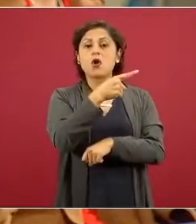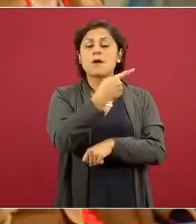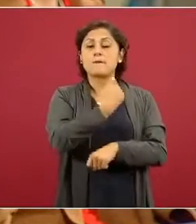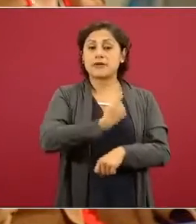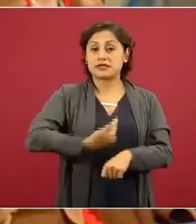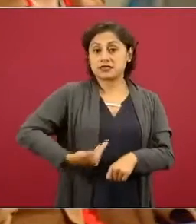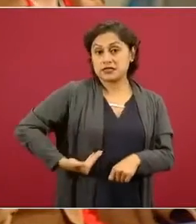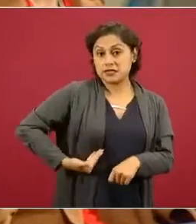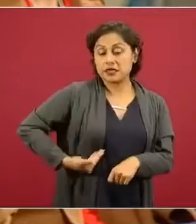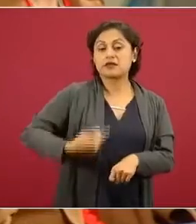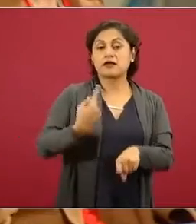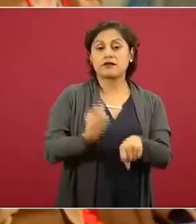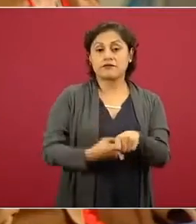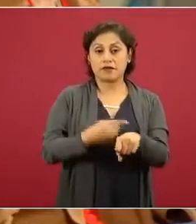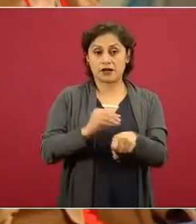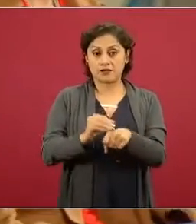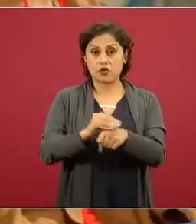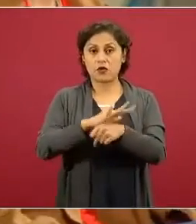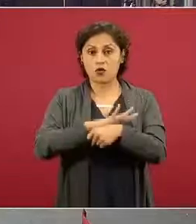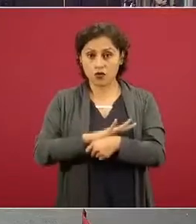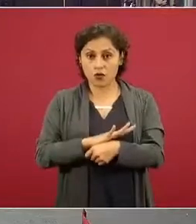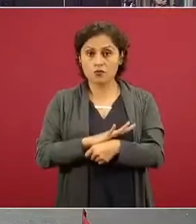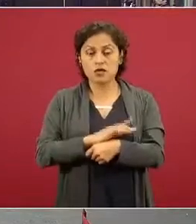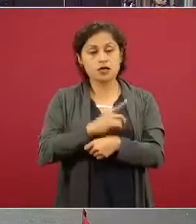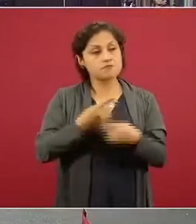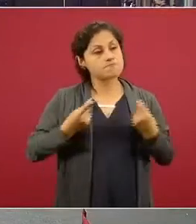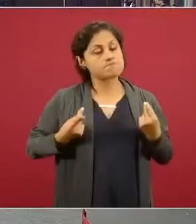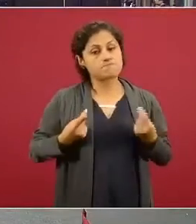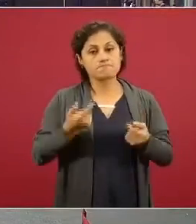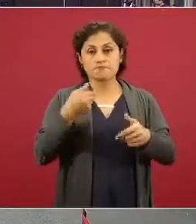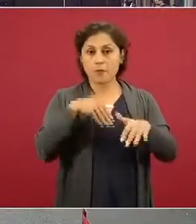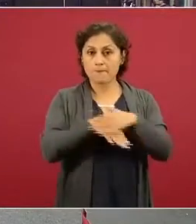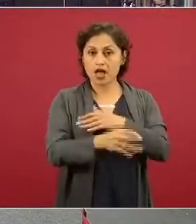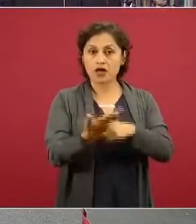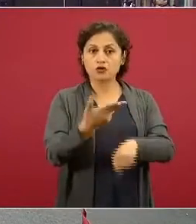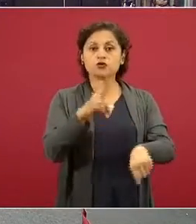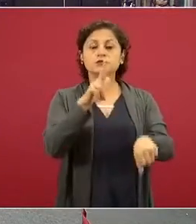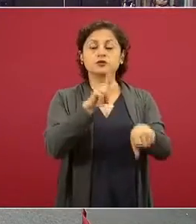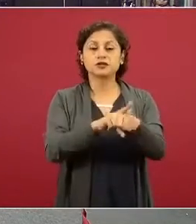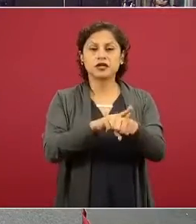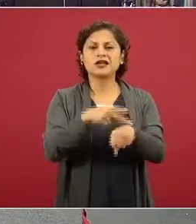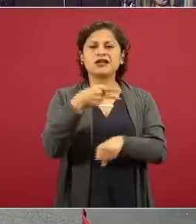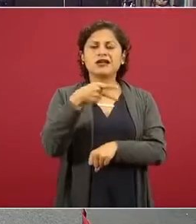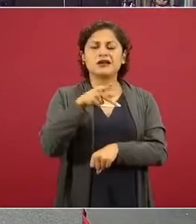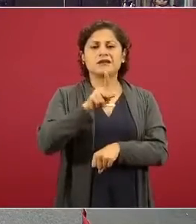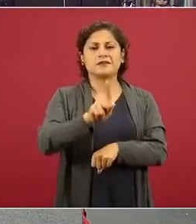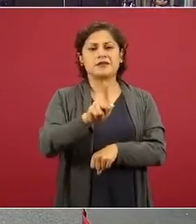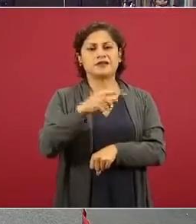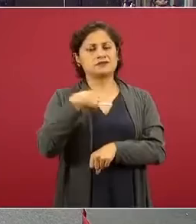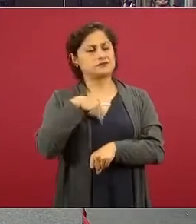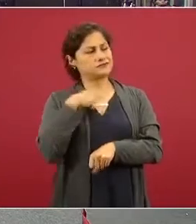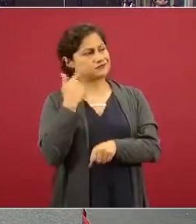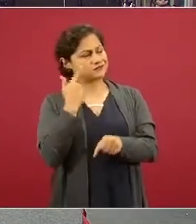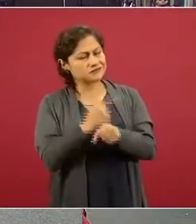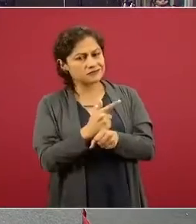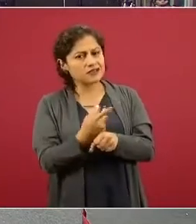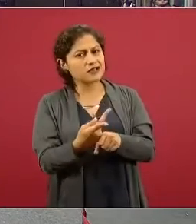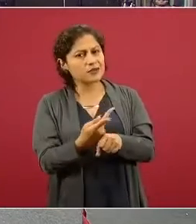COVID, de inmediato lo hospitalizaron, pero lo sorprendente es que en